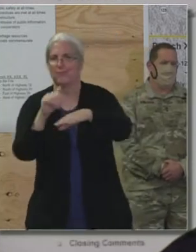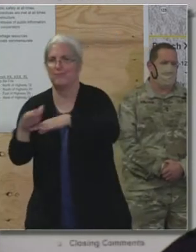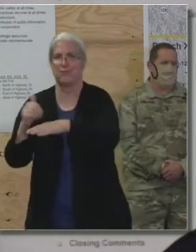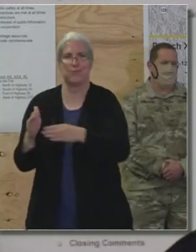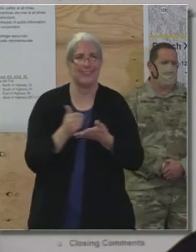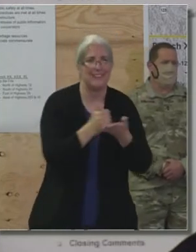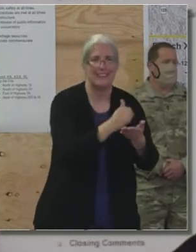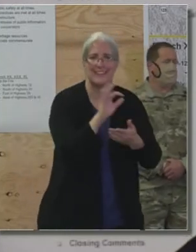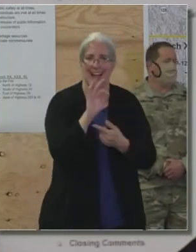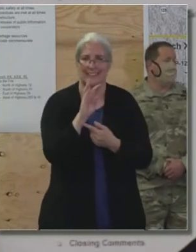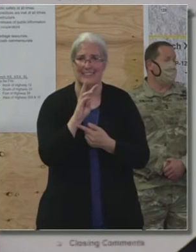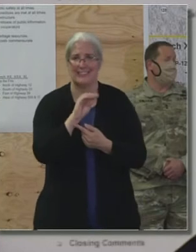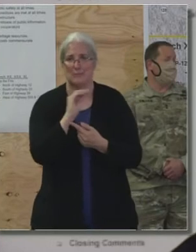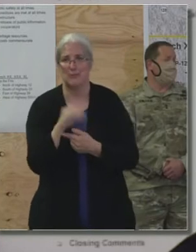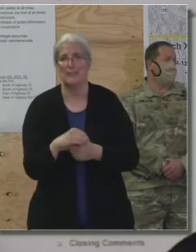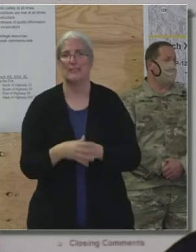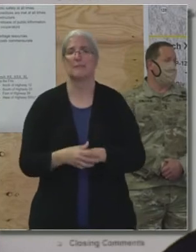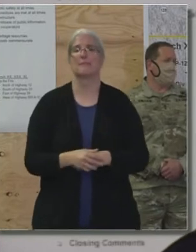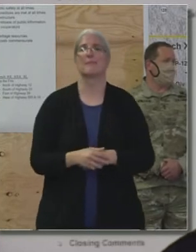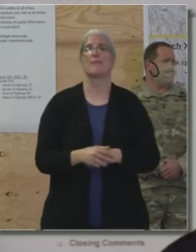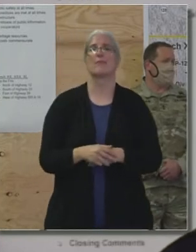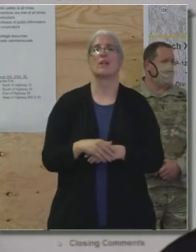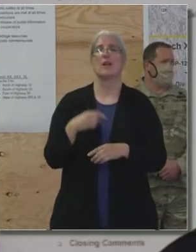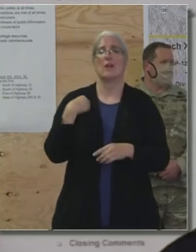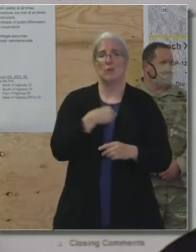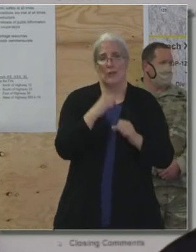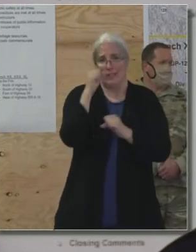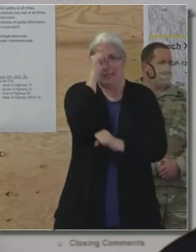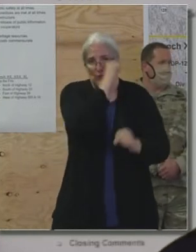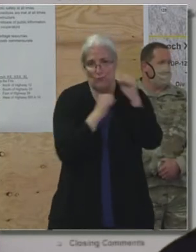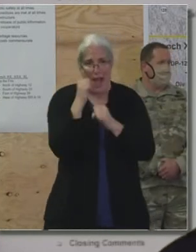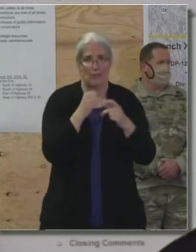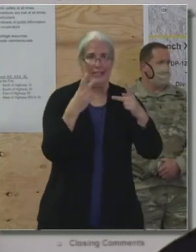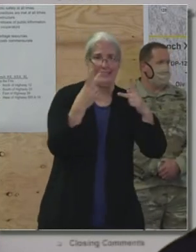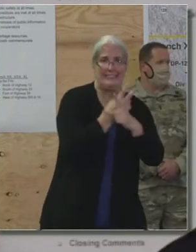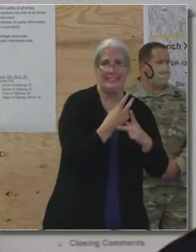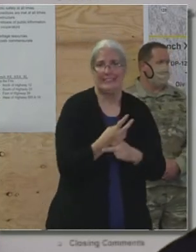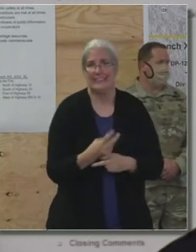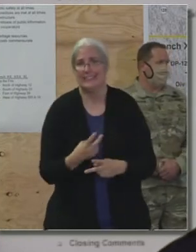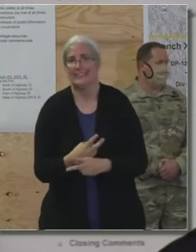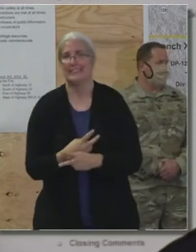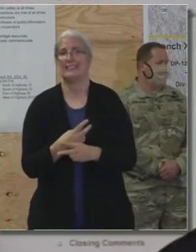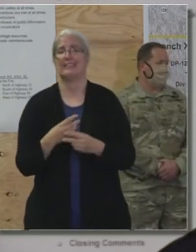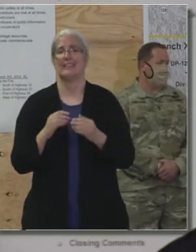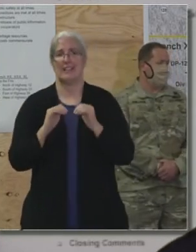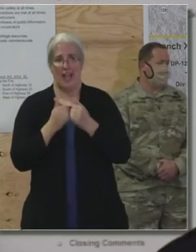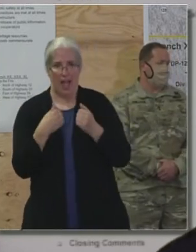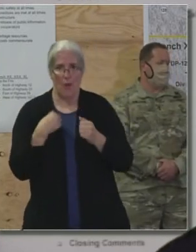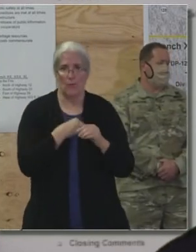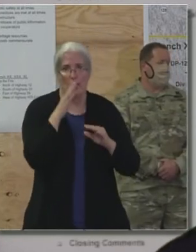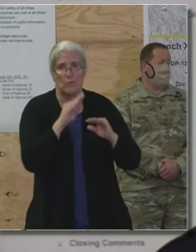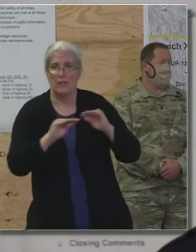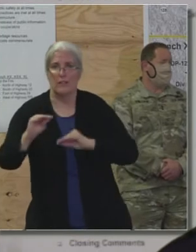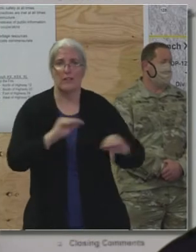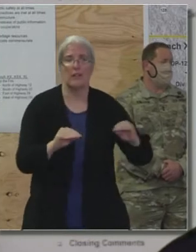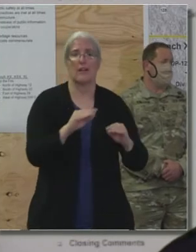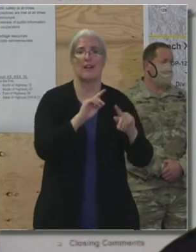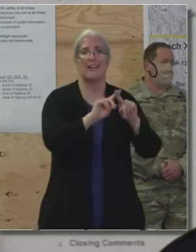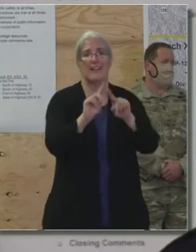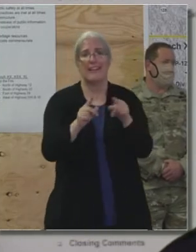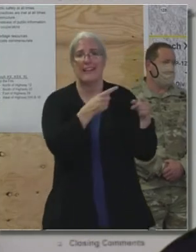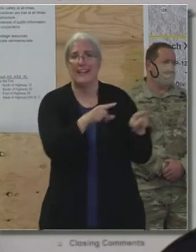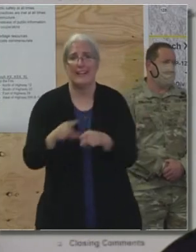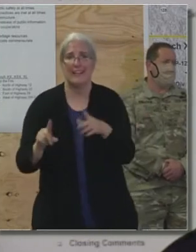eso el 4% está ahí también desplegándose de forma estratégica para otras instancias en instancias en las cuales